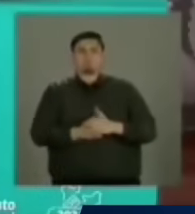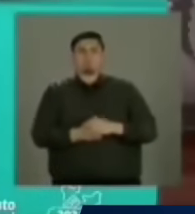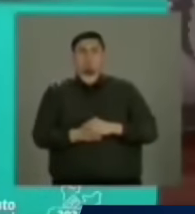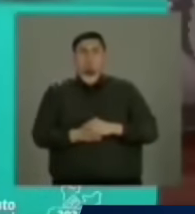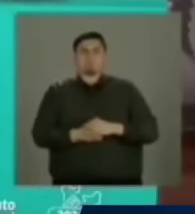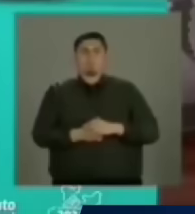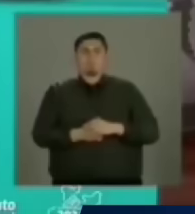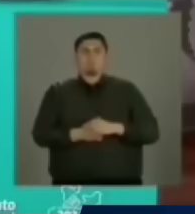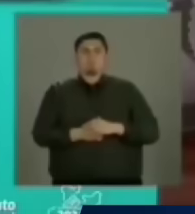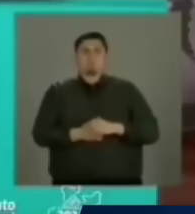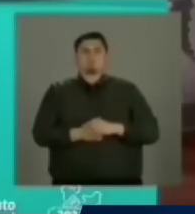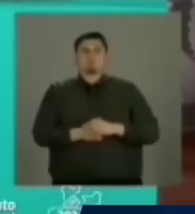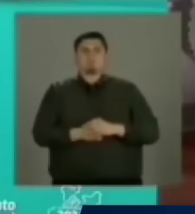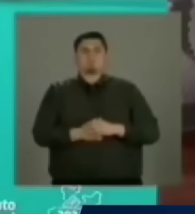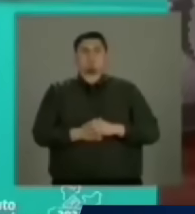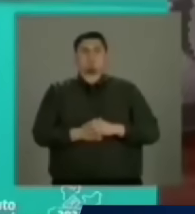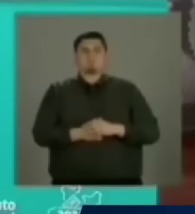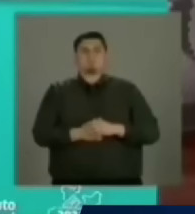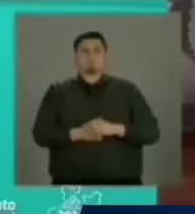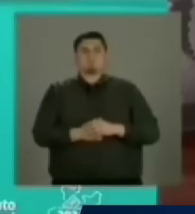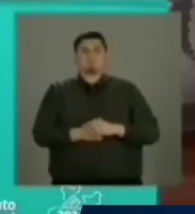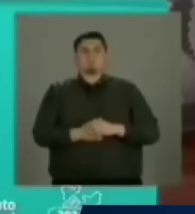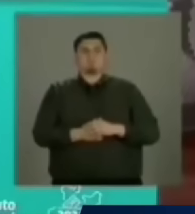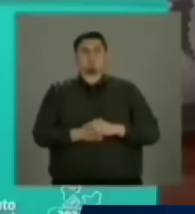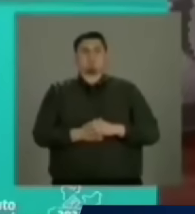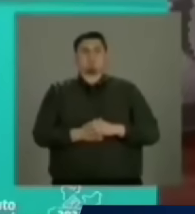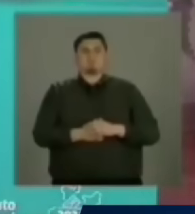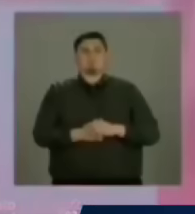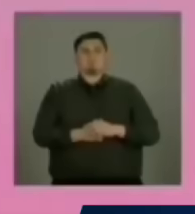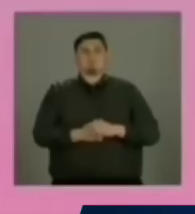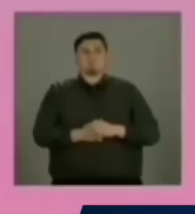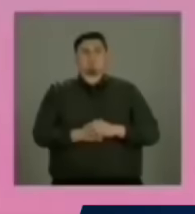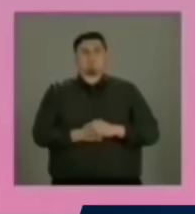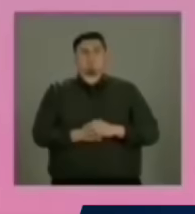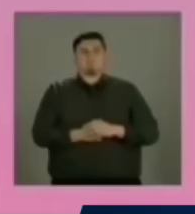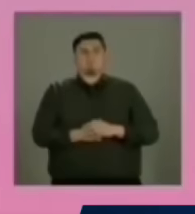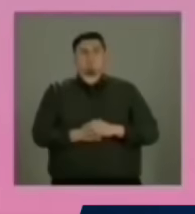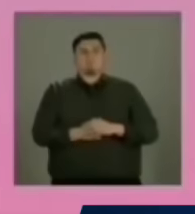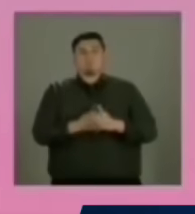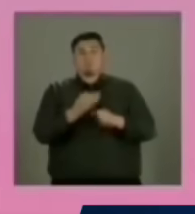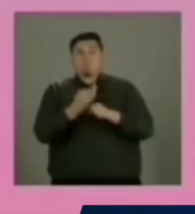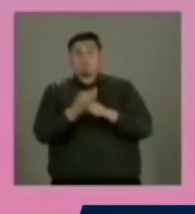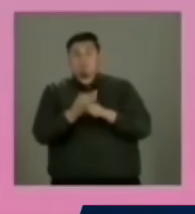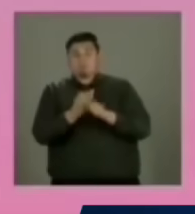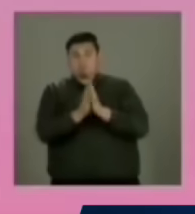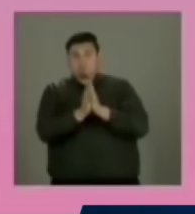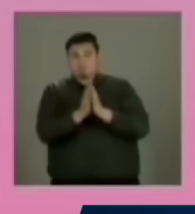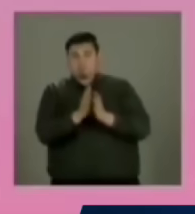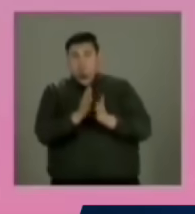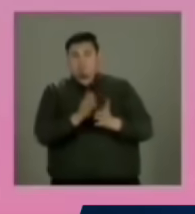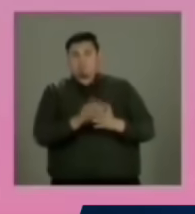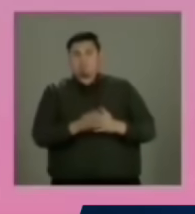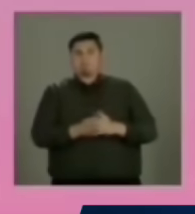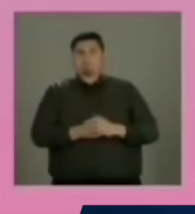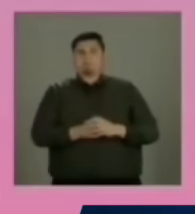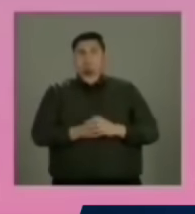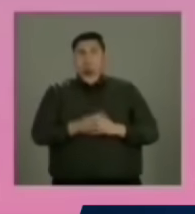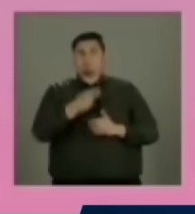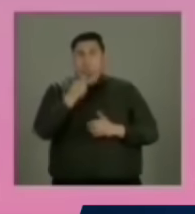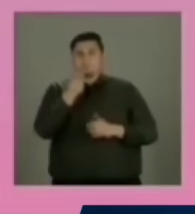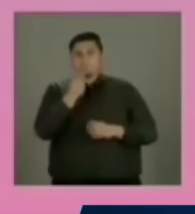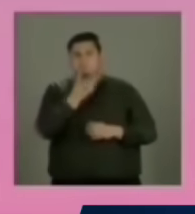también por alusiones y por violencia polía de género Aquí está mi señor padre y mi padre se llama José